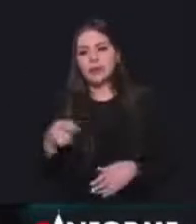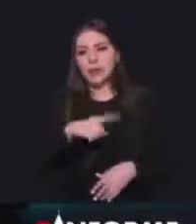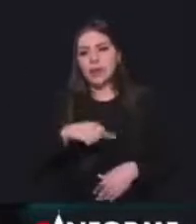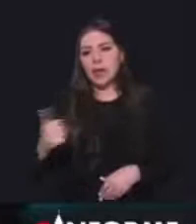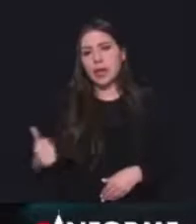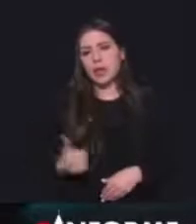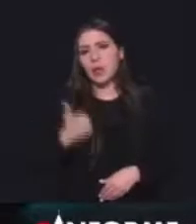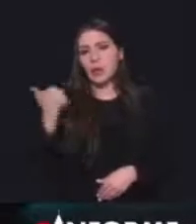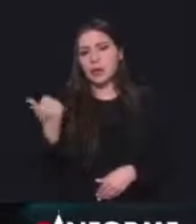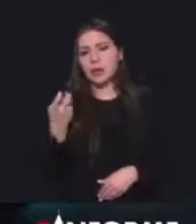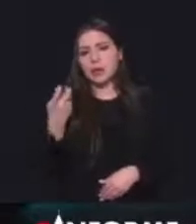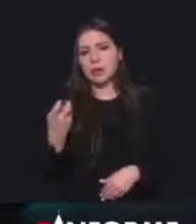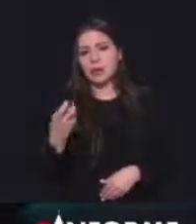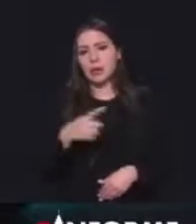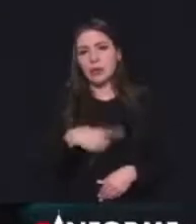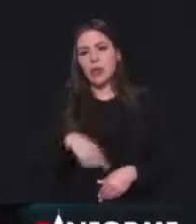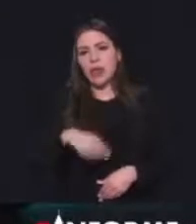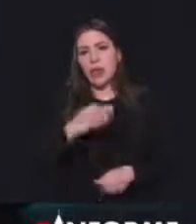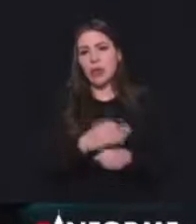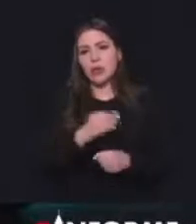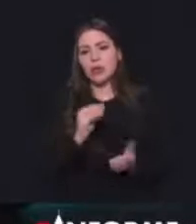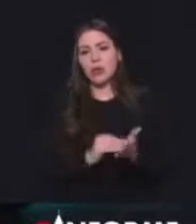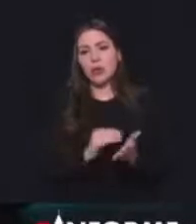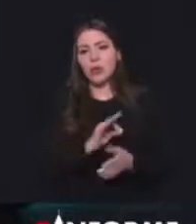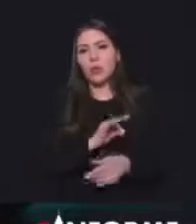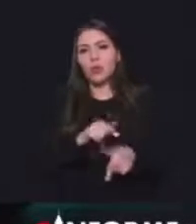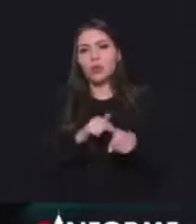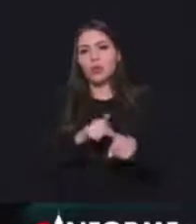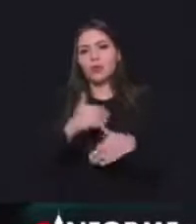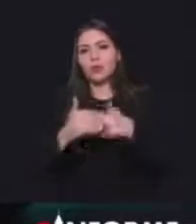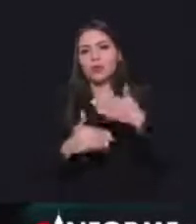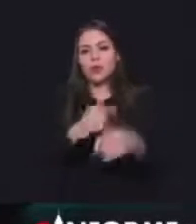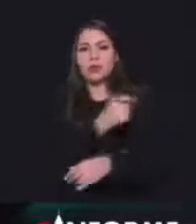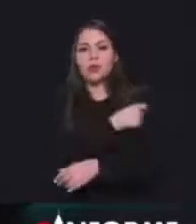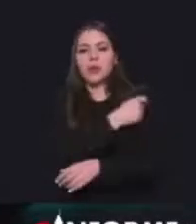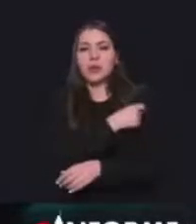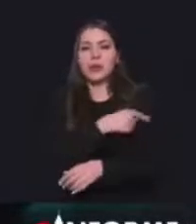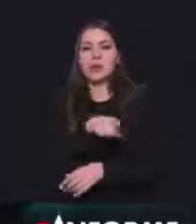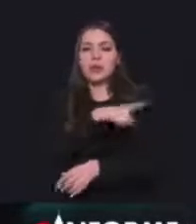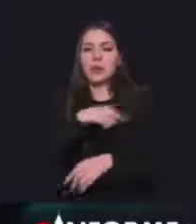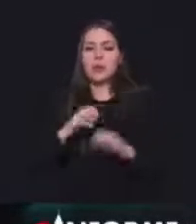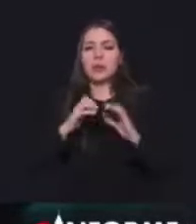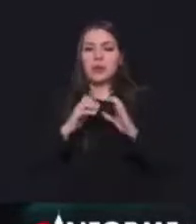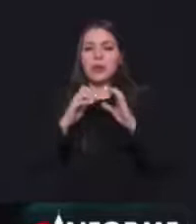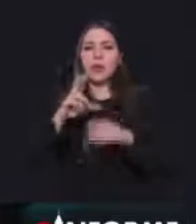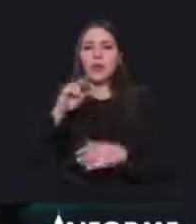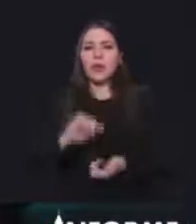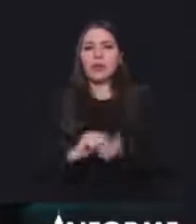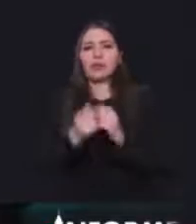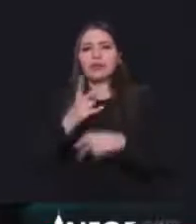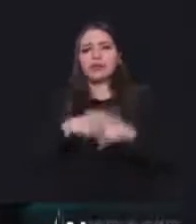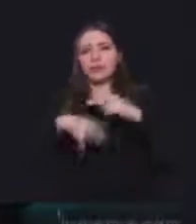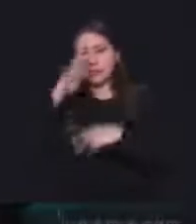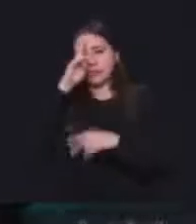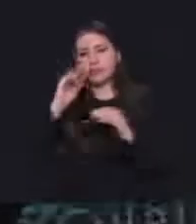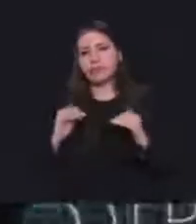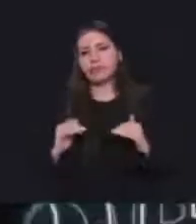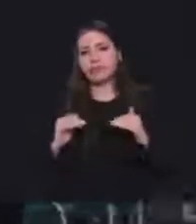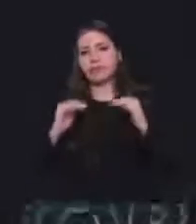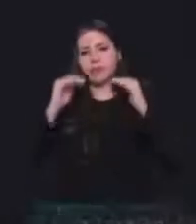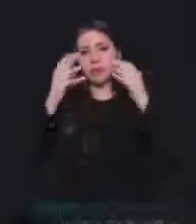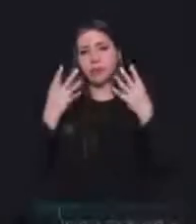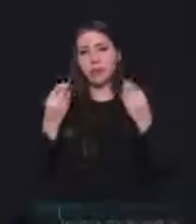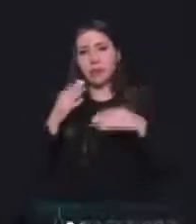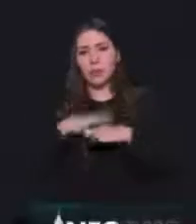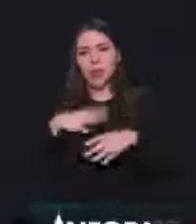ese momento que estamos todavía teniendo para avanzar la vacunación, pero cuidarnos para que no aumente el número de casos, ¿no? Es